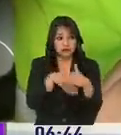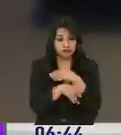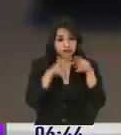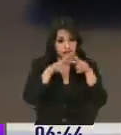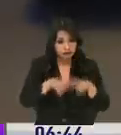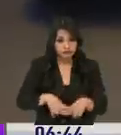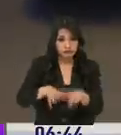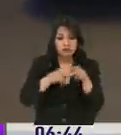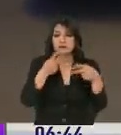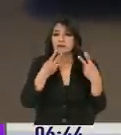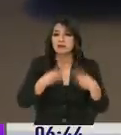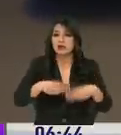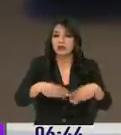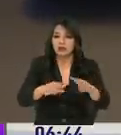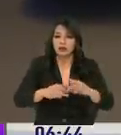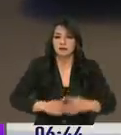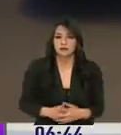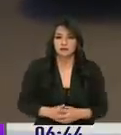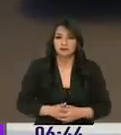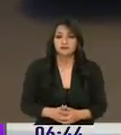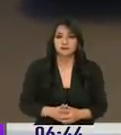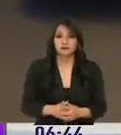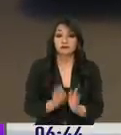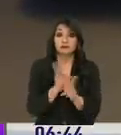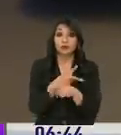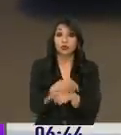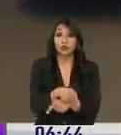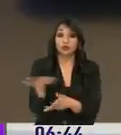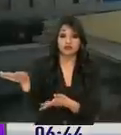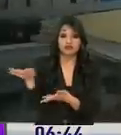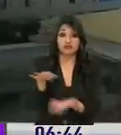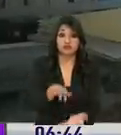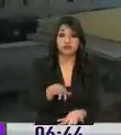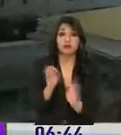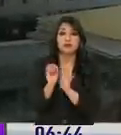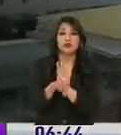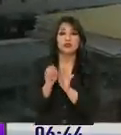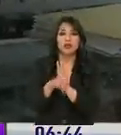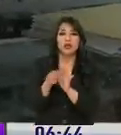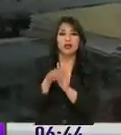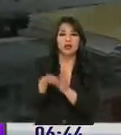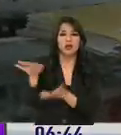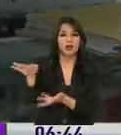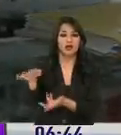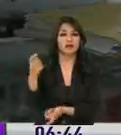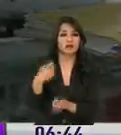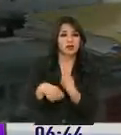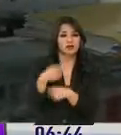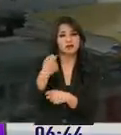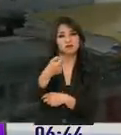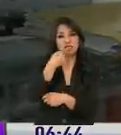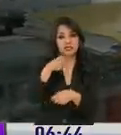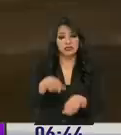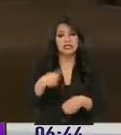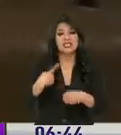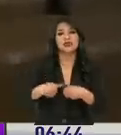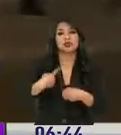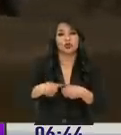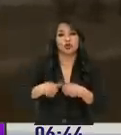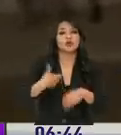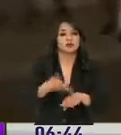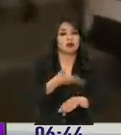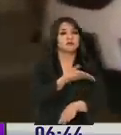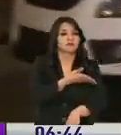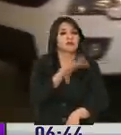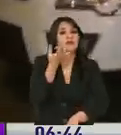mercadería. Según se informó, se presume que los productos habrían provenido desde bodegas de una distribuidora de medicinas ubicada en Quito, que fue allanada el